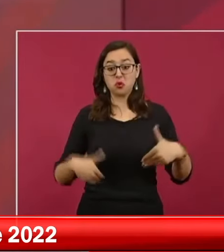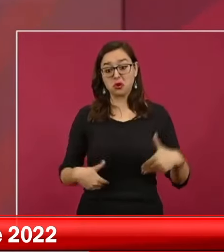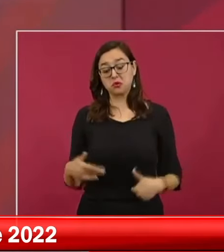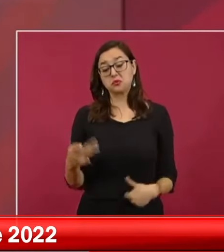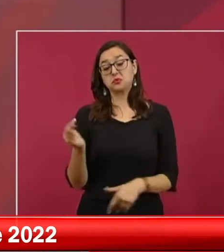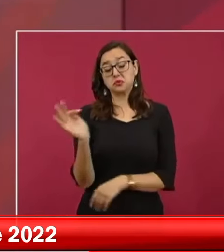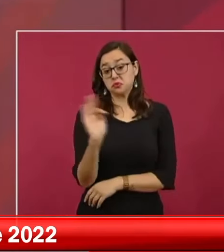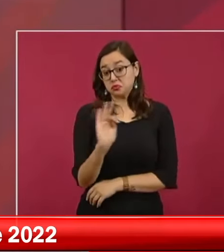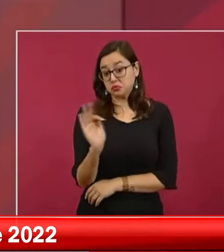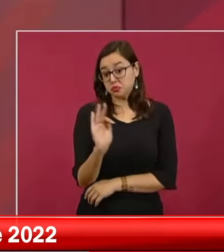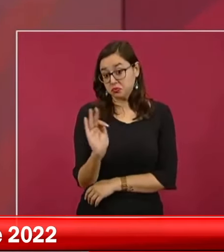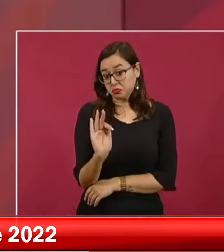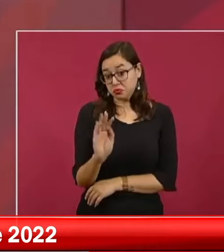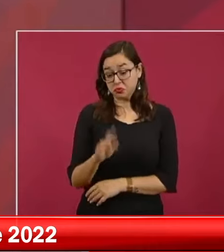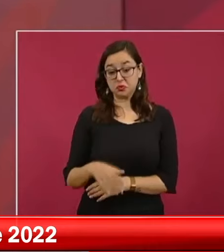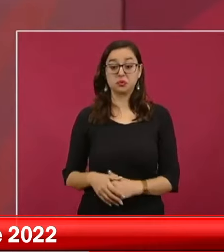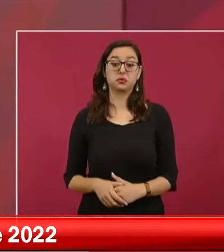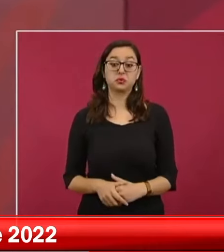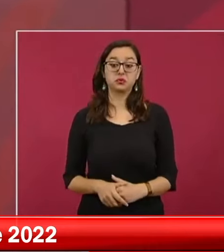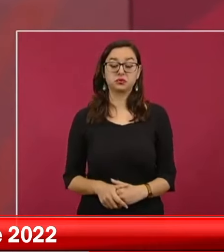son este